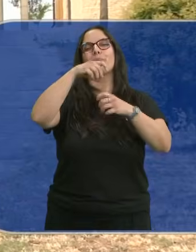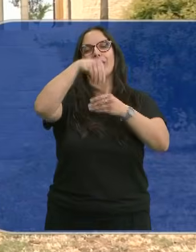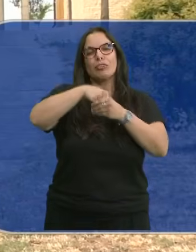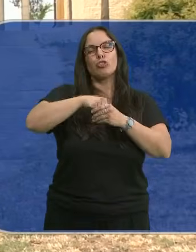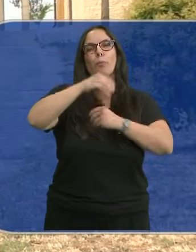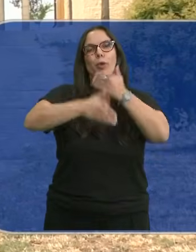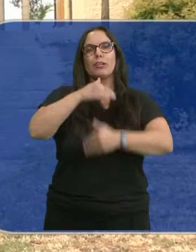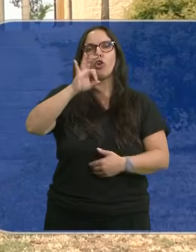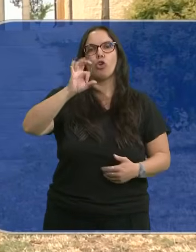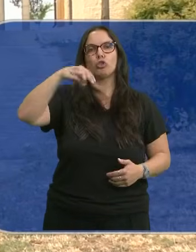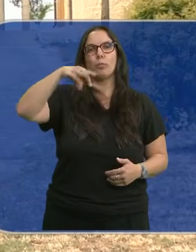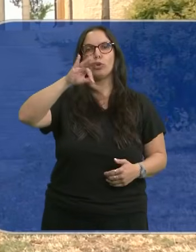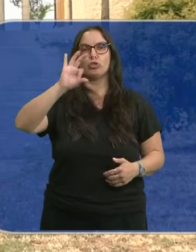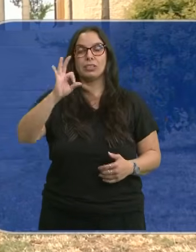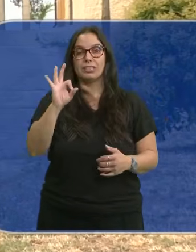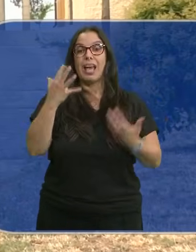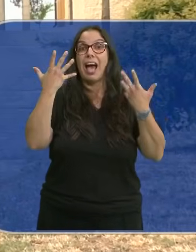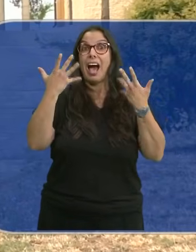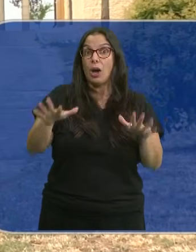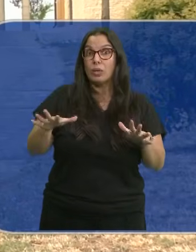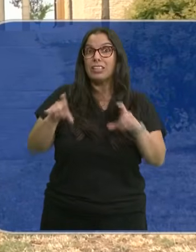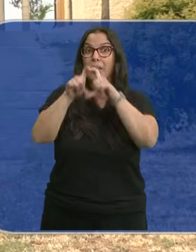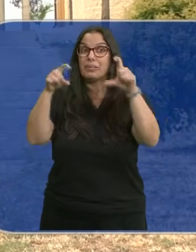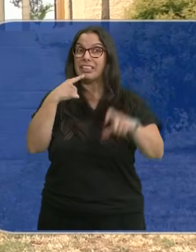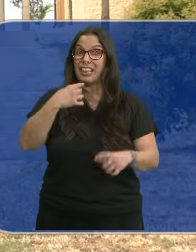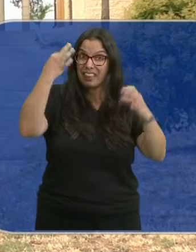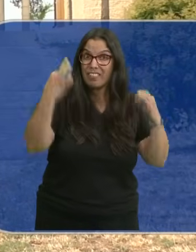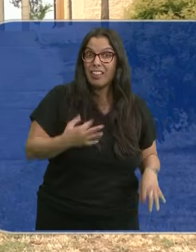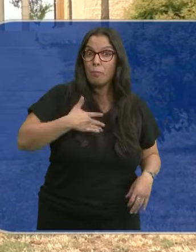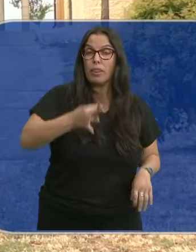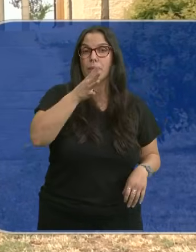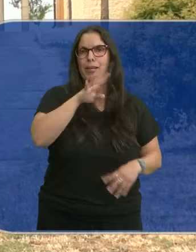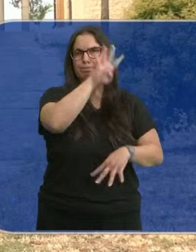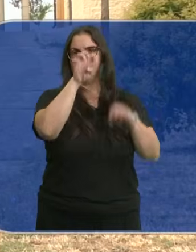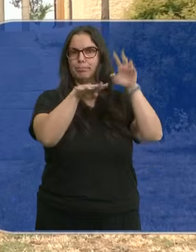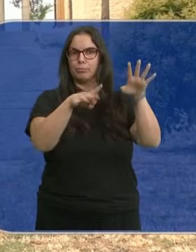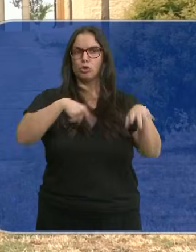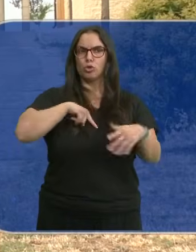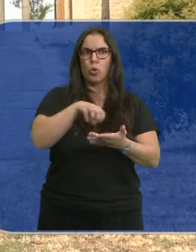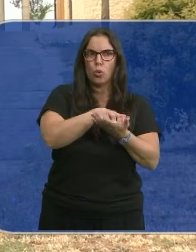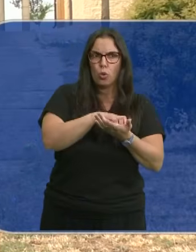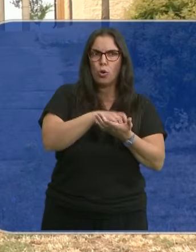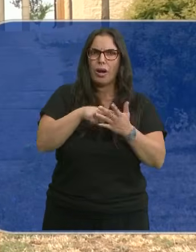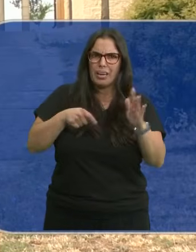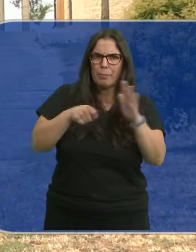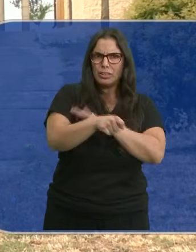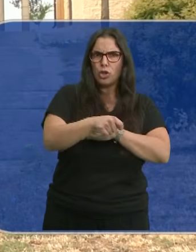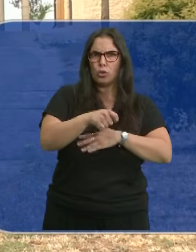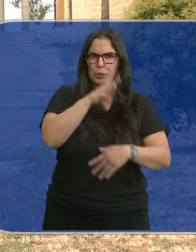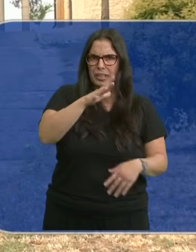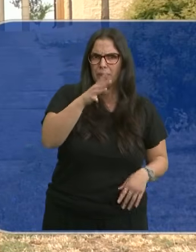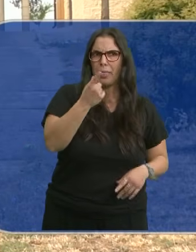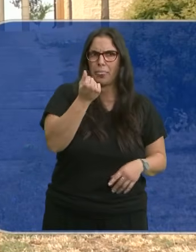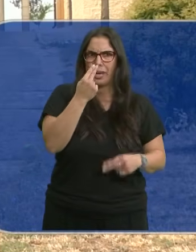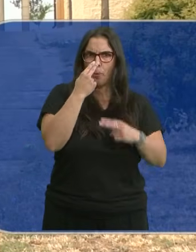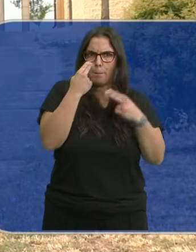aún así siguen sin asegurarnos las empresas que vaya a ser un agua potable. Entonces, estamos dudosos de hacer esta gran inversión de dinero